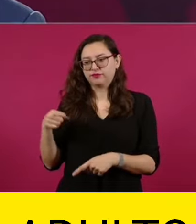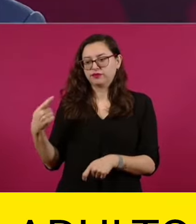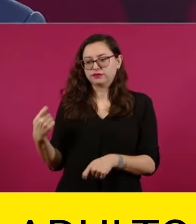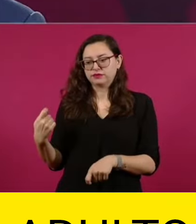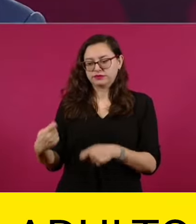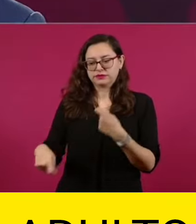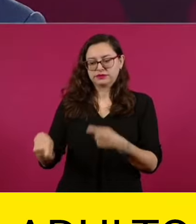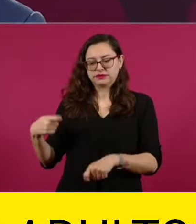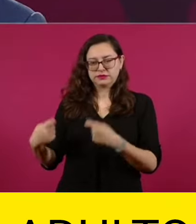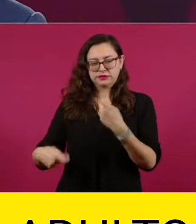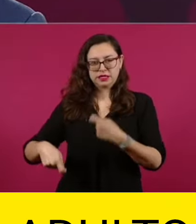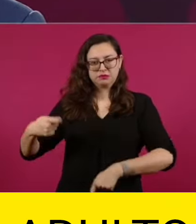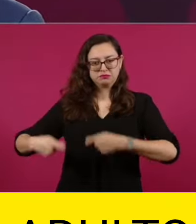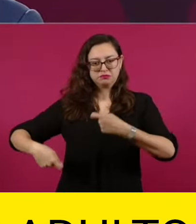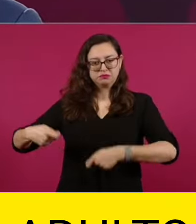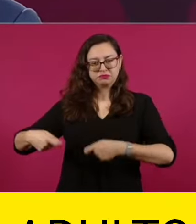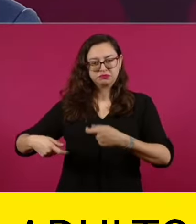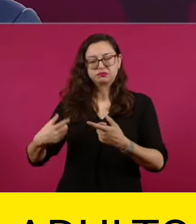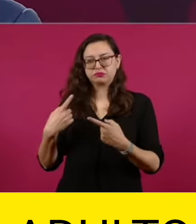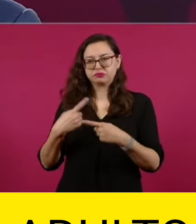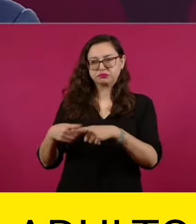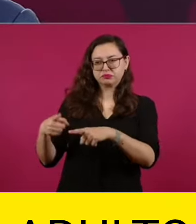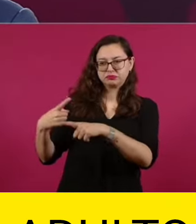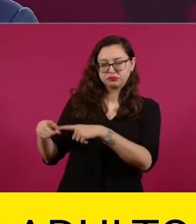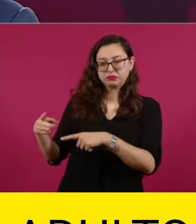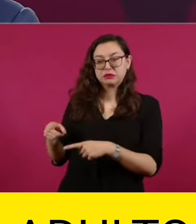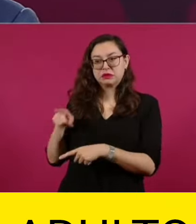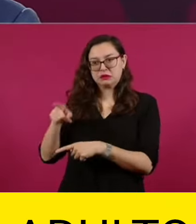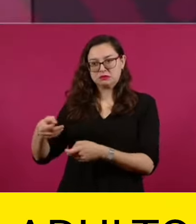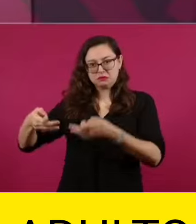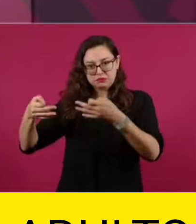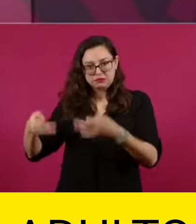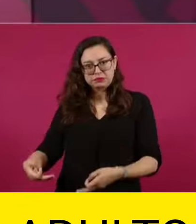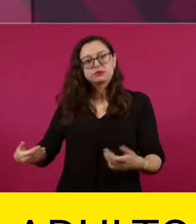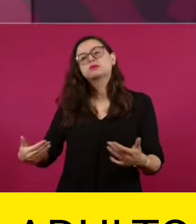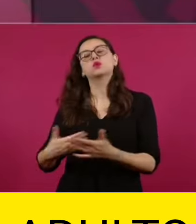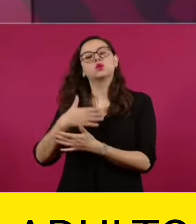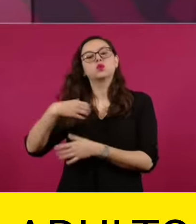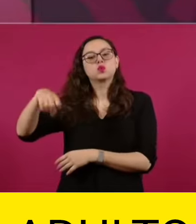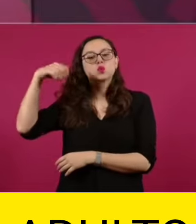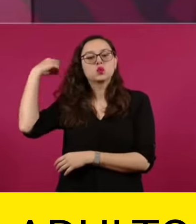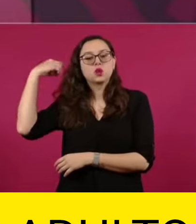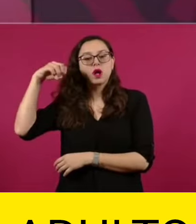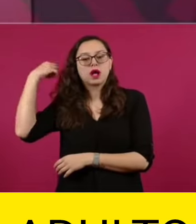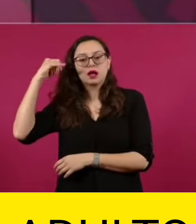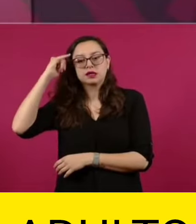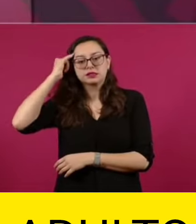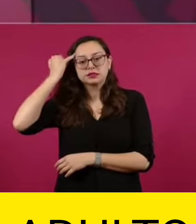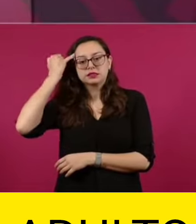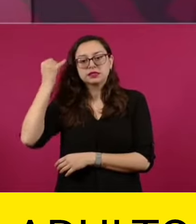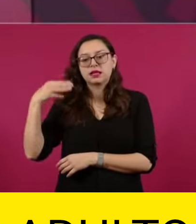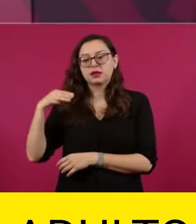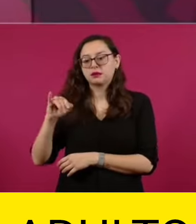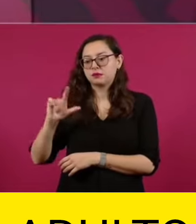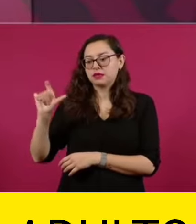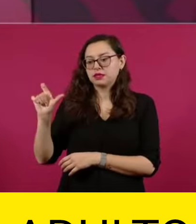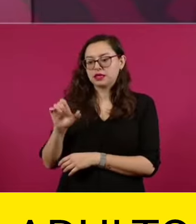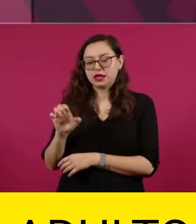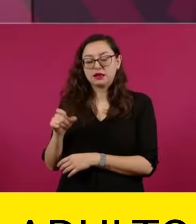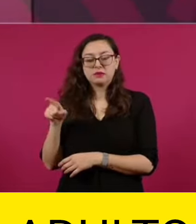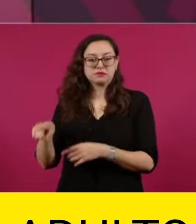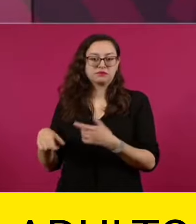Es una banda de Oaxaca, de los Mijes, músicos